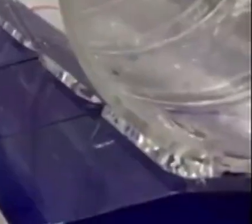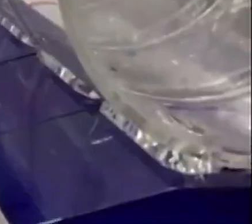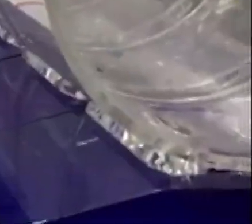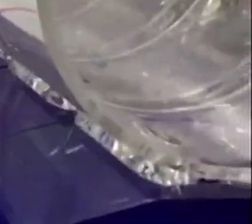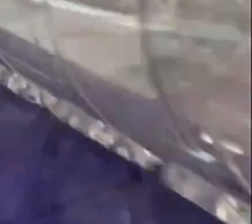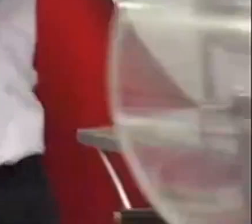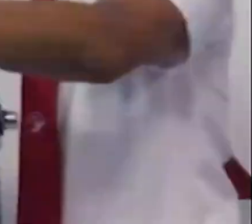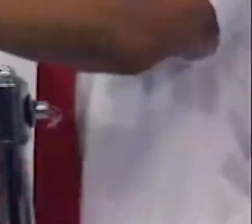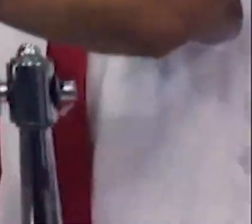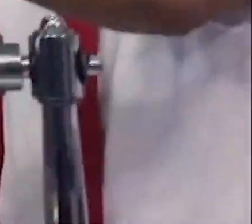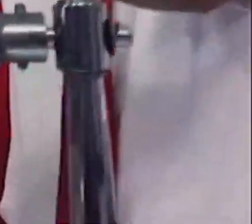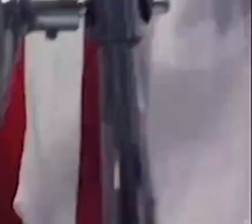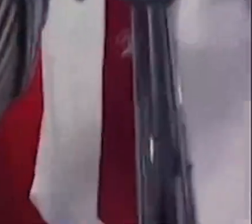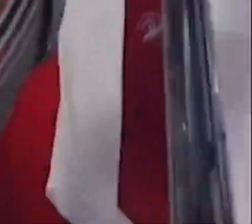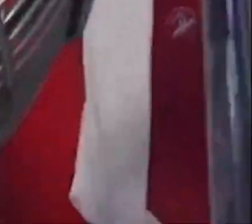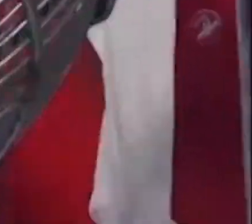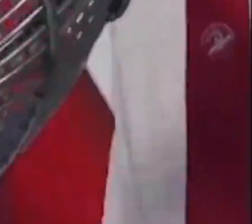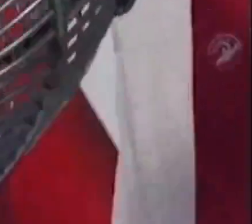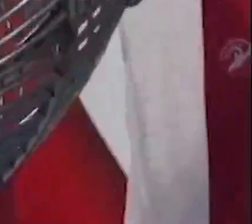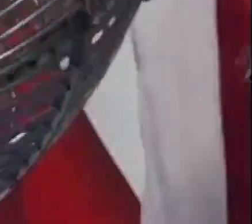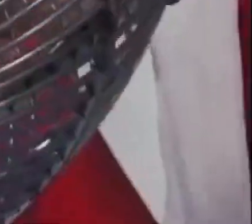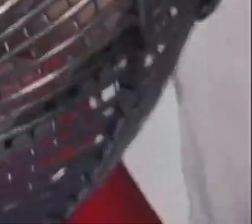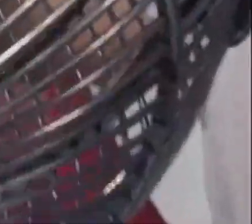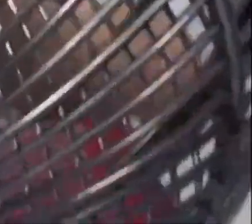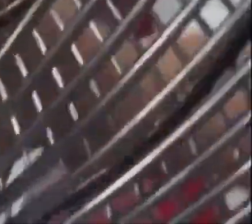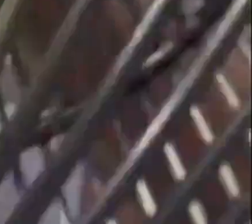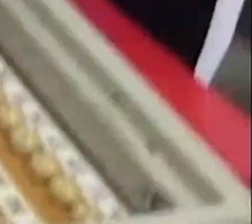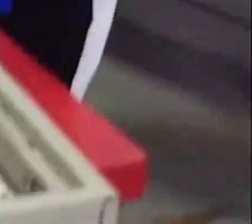Desde la Junta de Protección Social de San José.